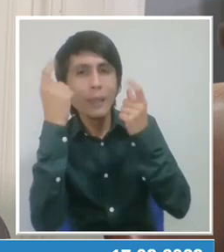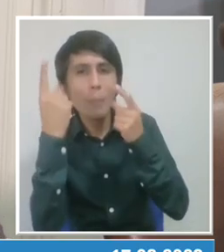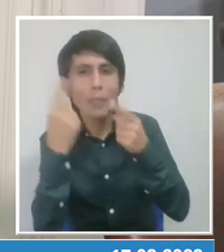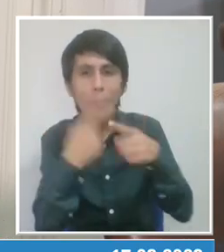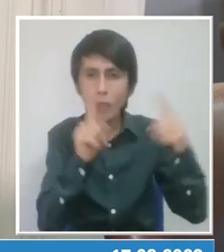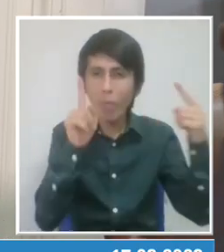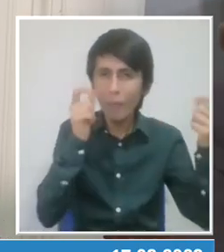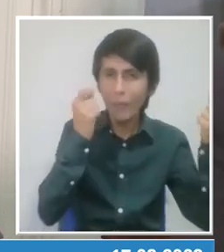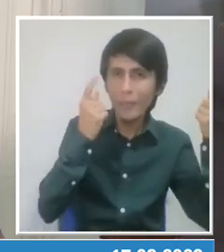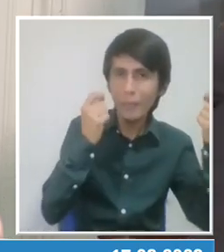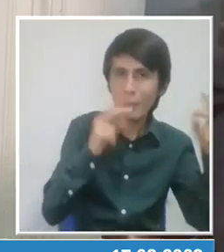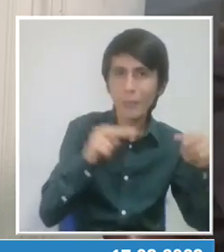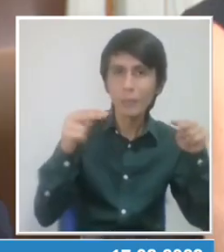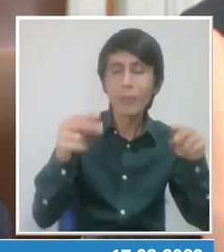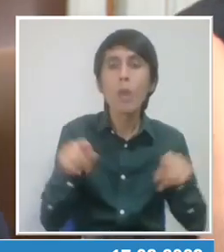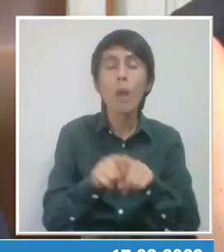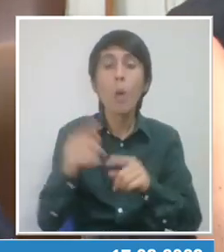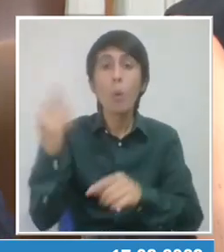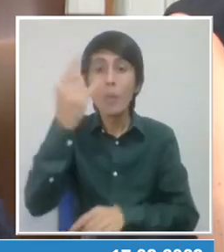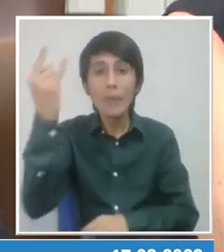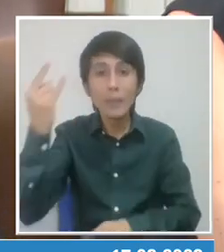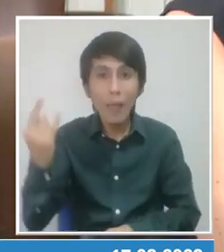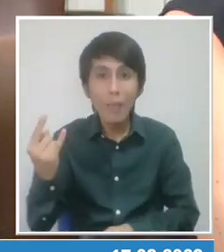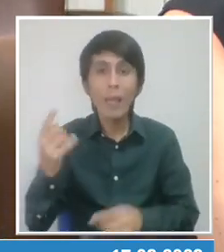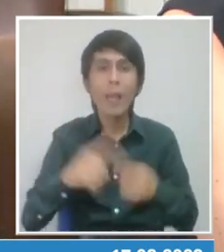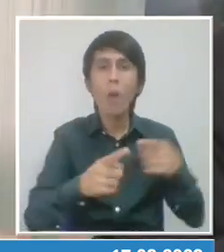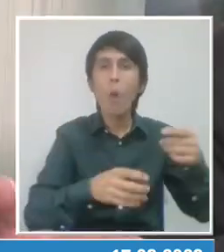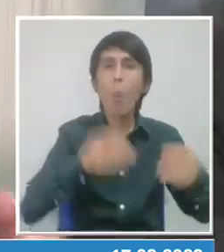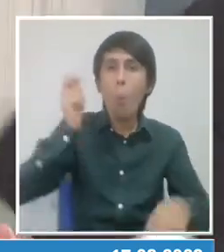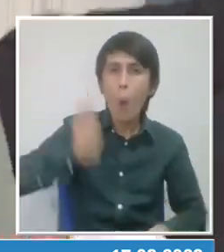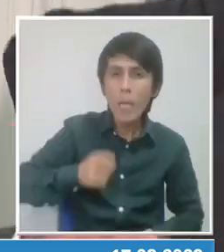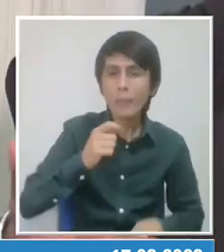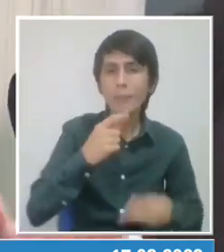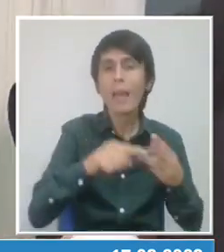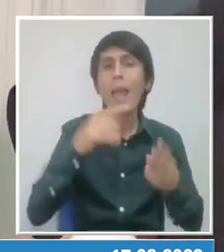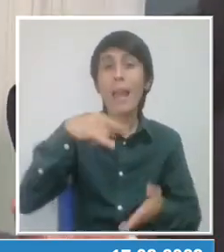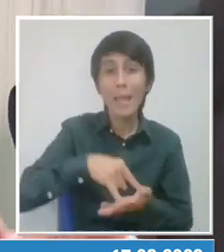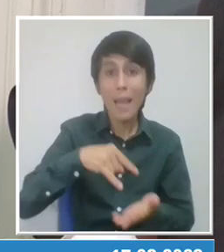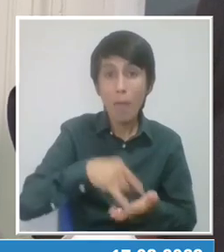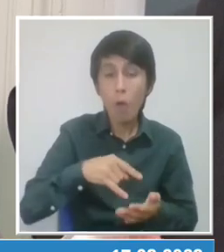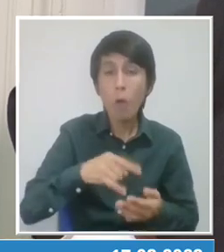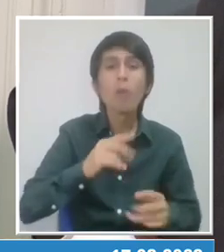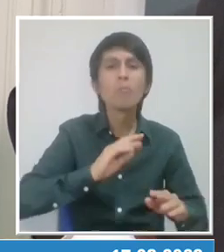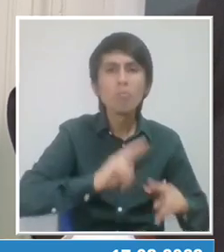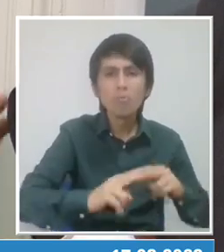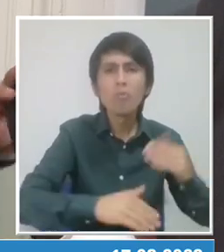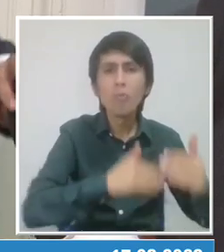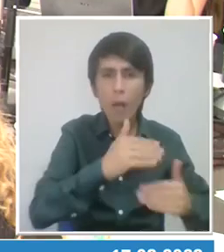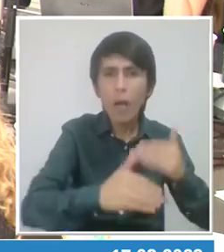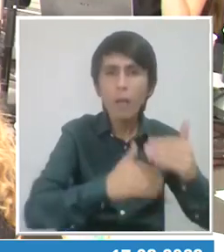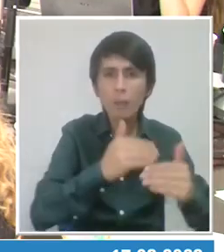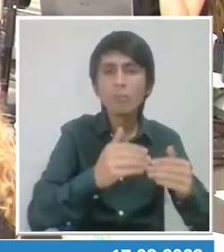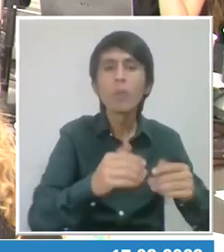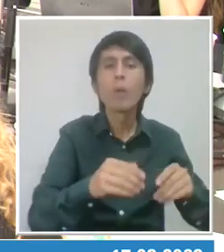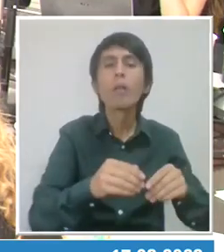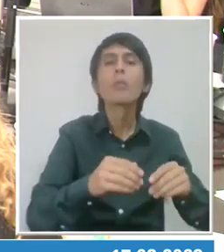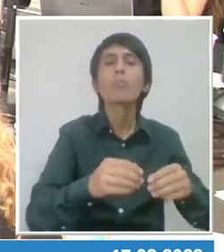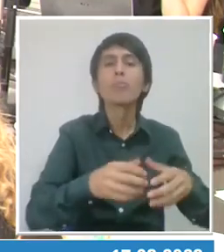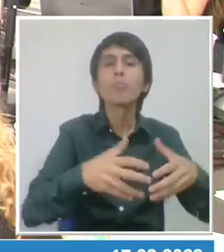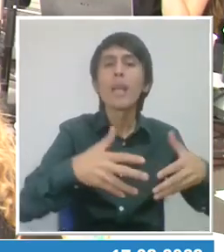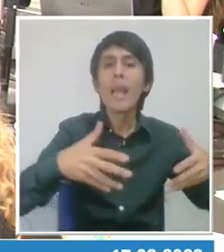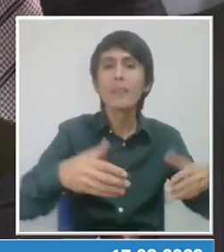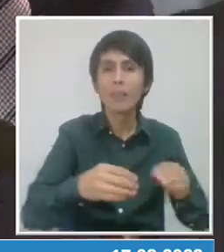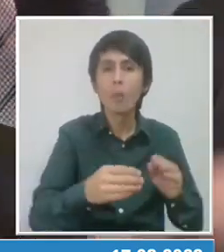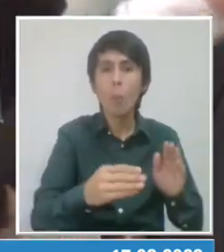en las universidades, en los jueces, en el legislador, y la van desarrollando, va creciendo. Una constitución, como decía